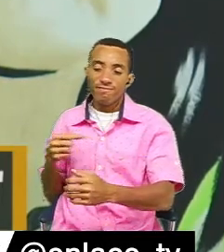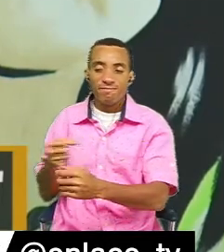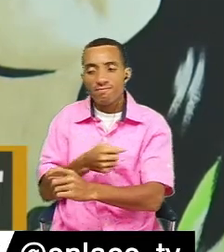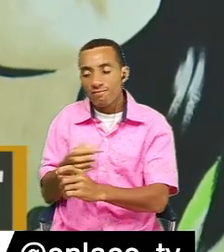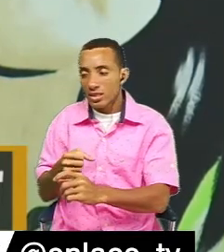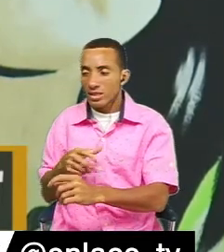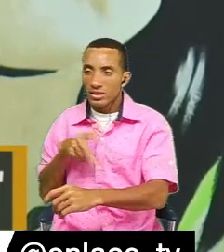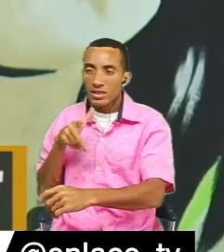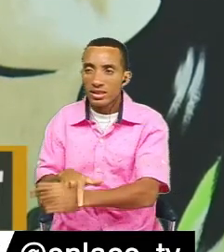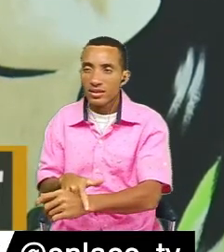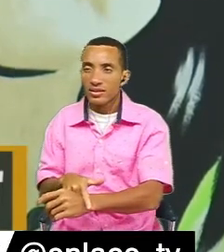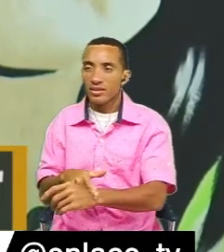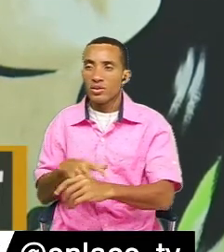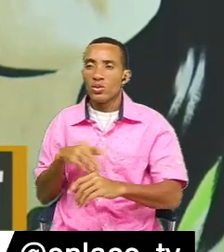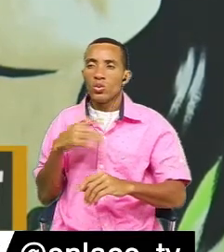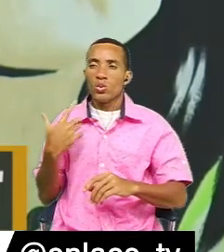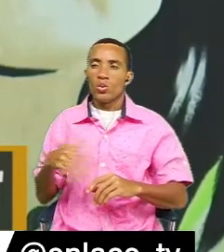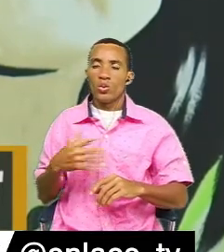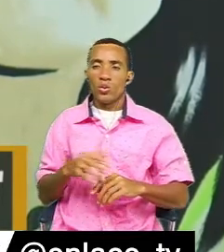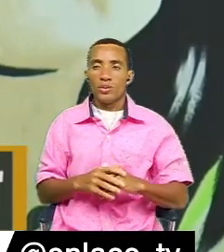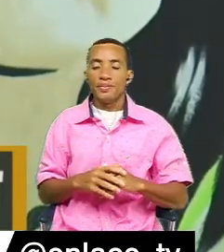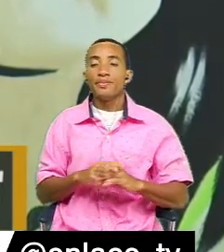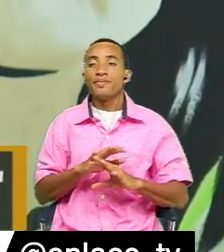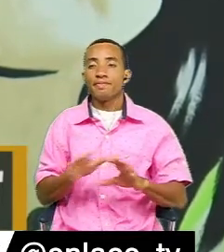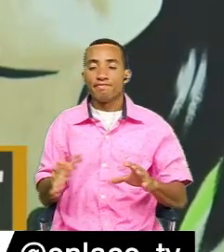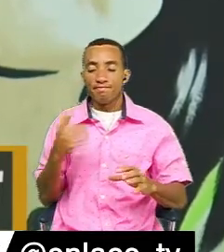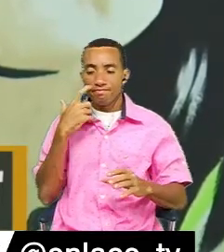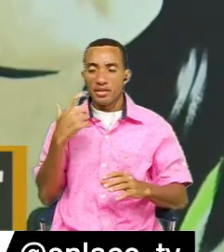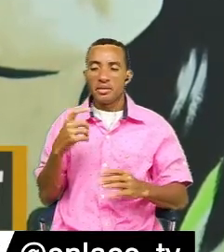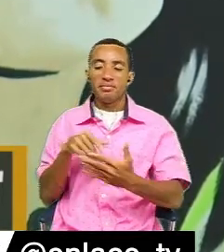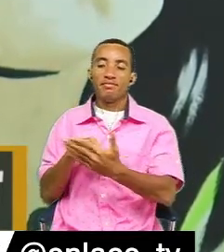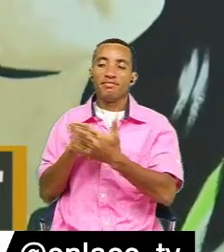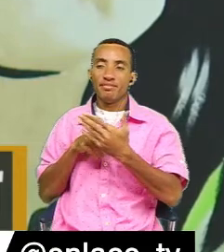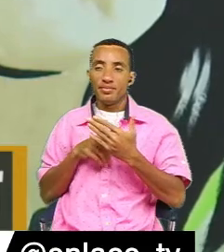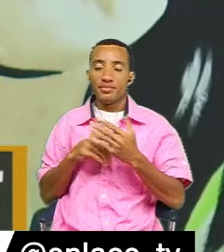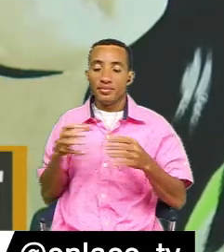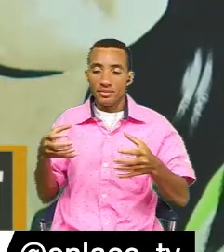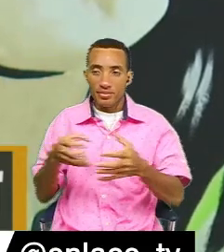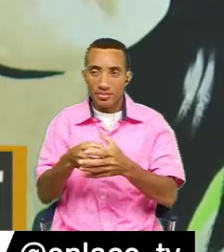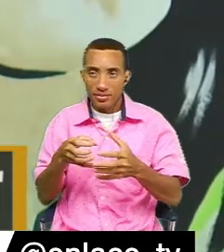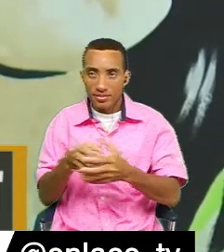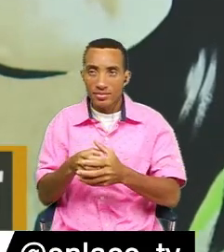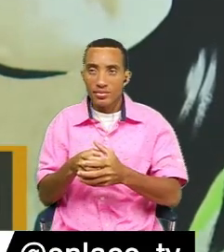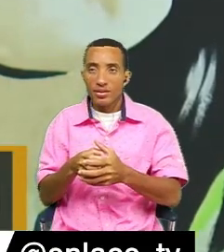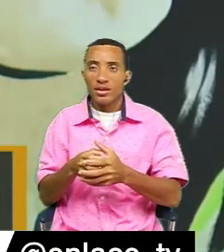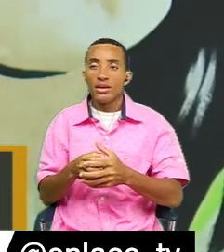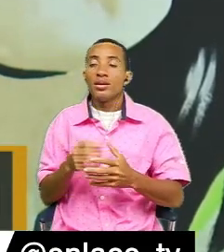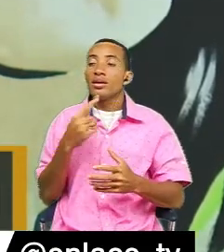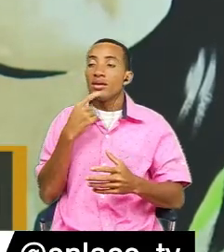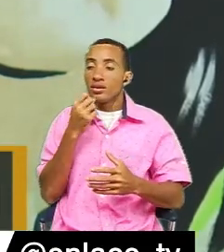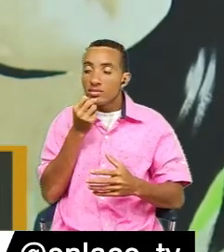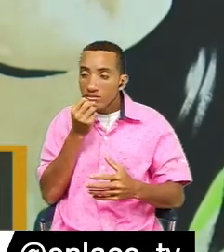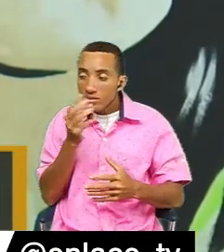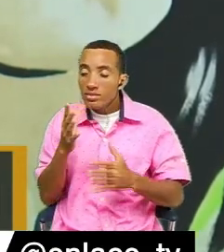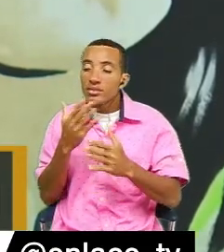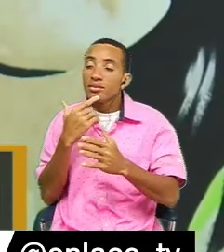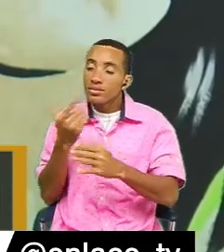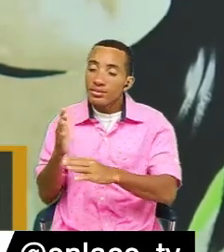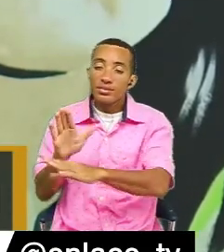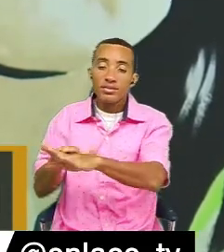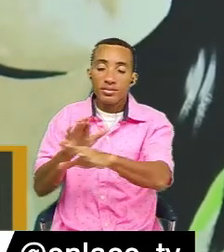dando y se está evidenciando lo que hace rato como Organización Femenina Popular venimos diciendo en